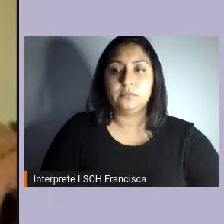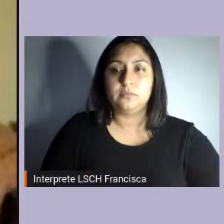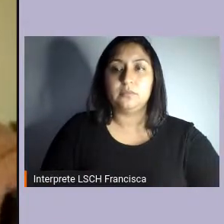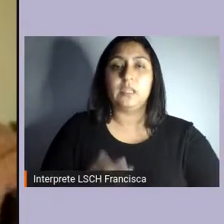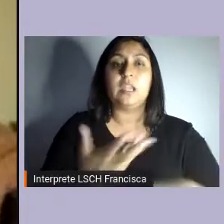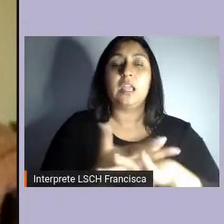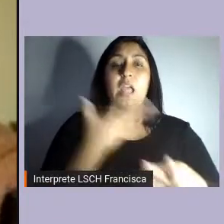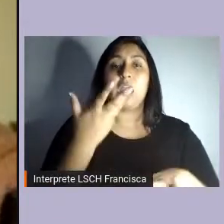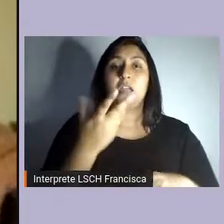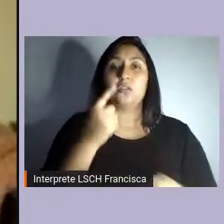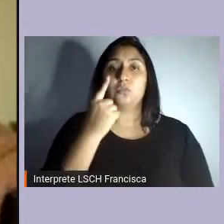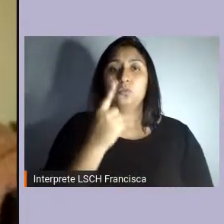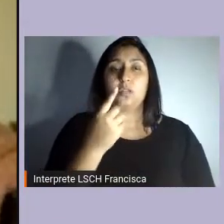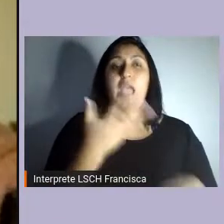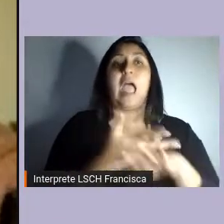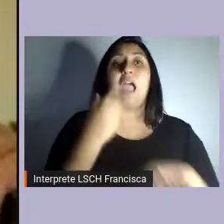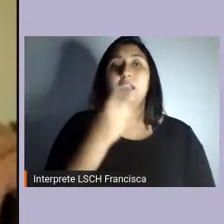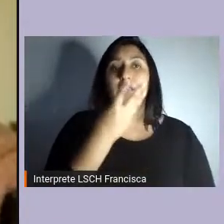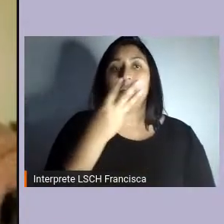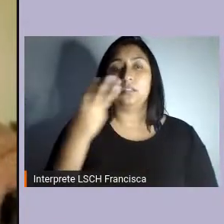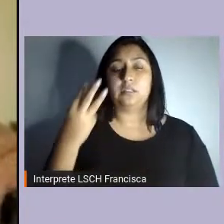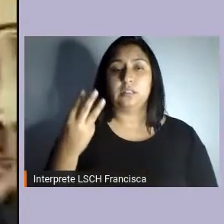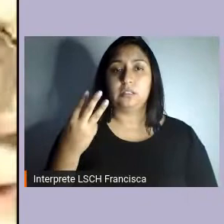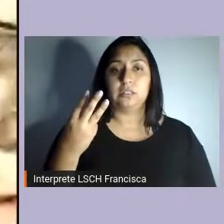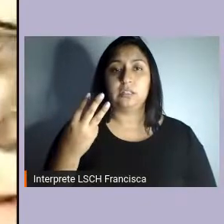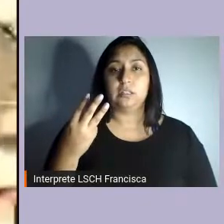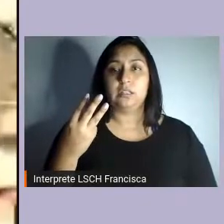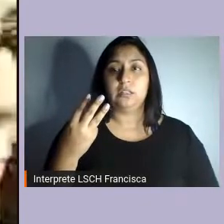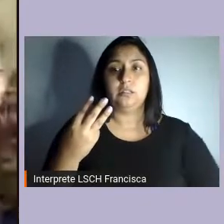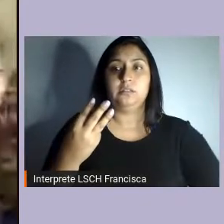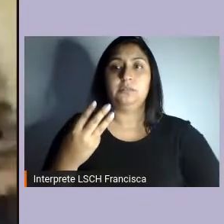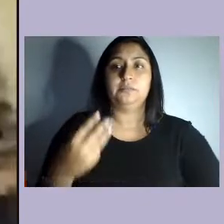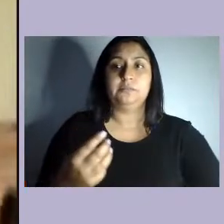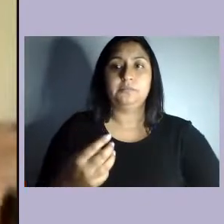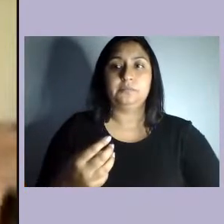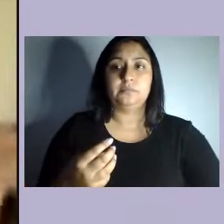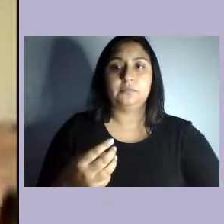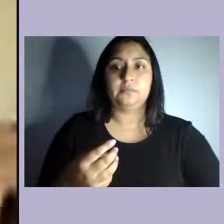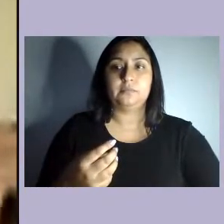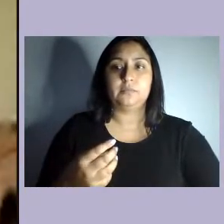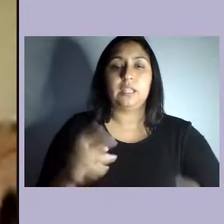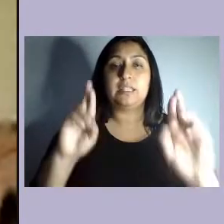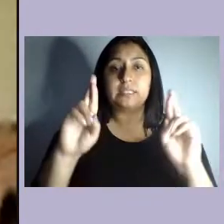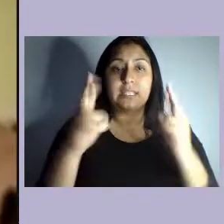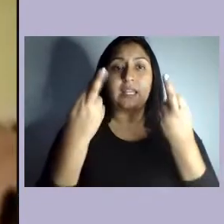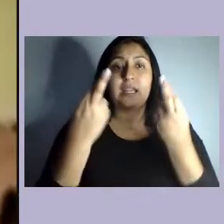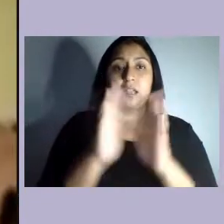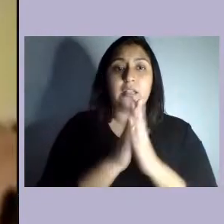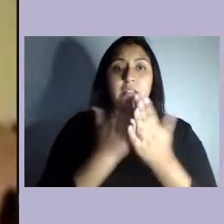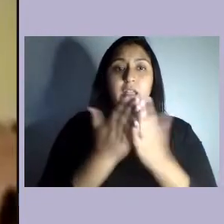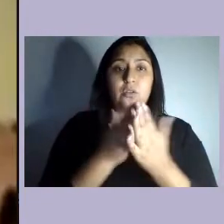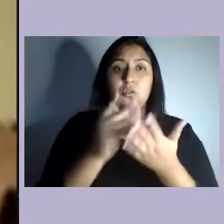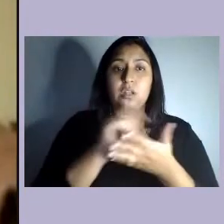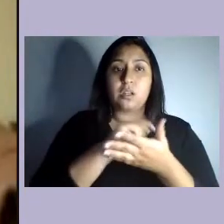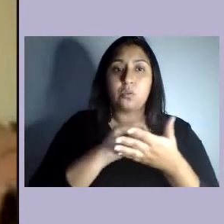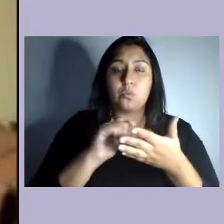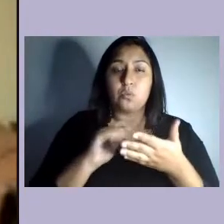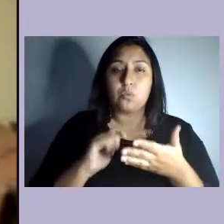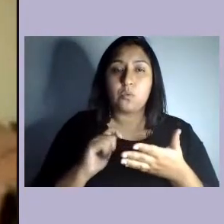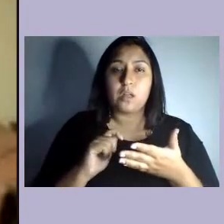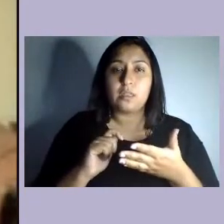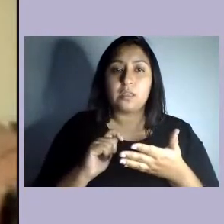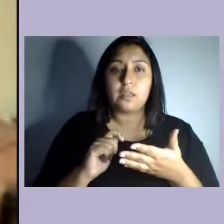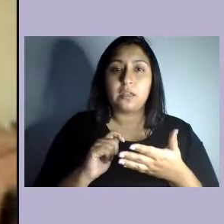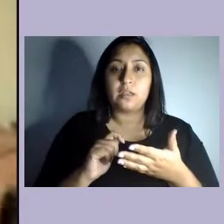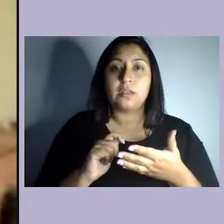bueno, hay 33 que se rescataron en un cuaderno, nos entregó esas décimas, Isabel Parra, están